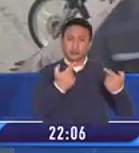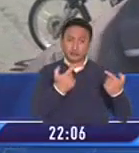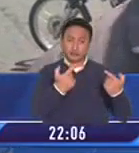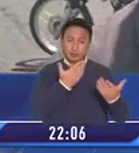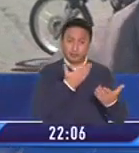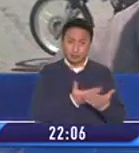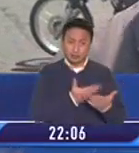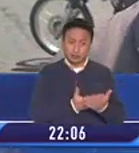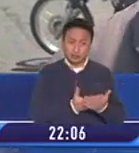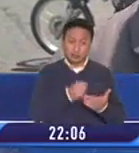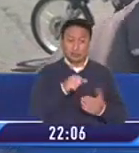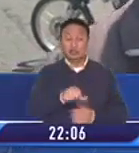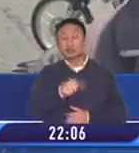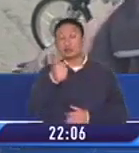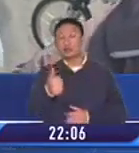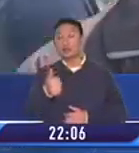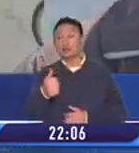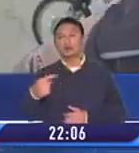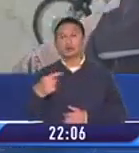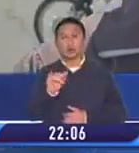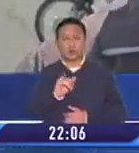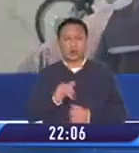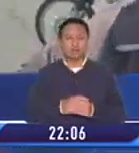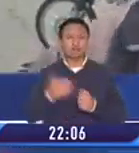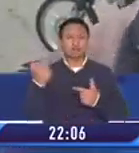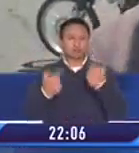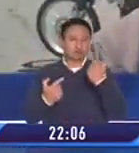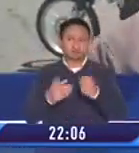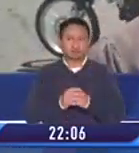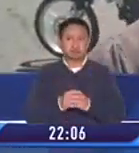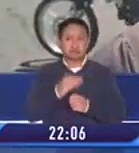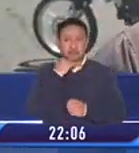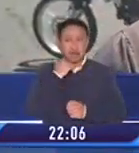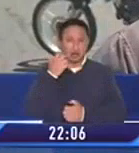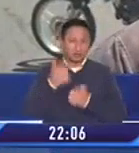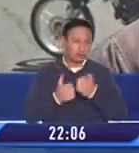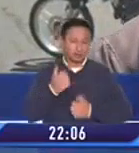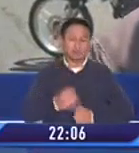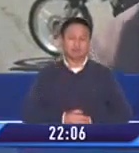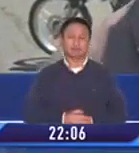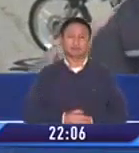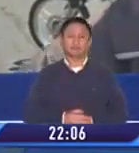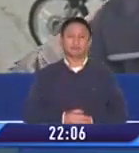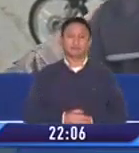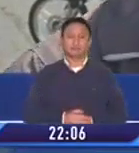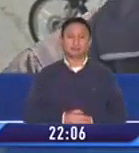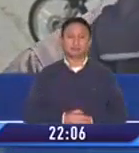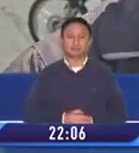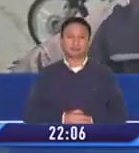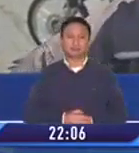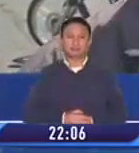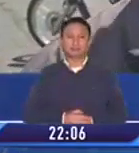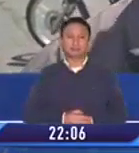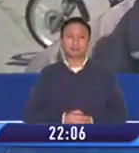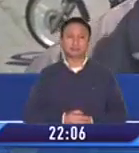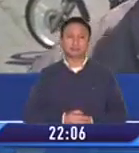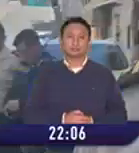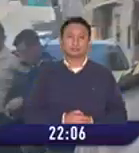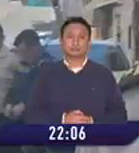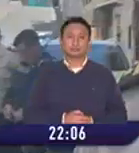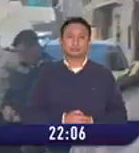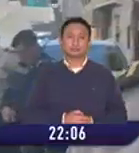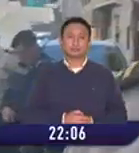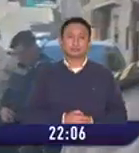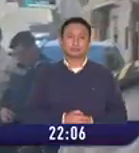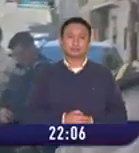pericias existen algunos nexos que podrían tener con otros hechos que podrían constituirse de violencia criminal inclusive. Bueno,